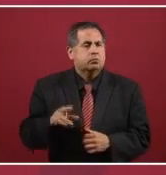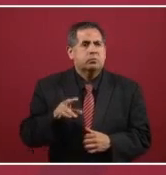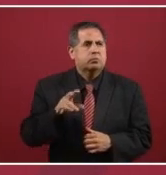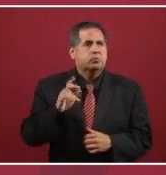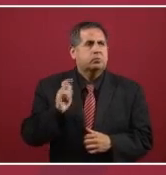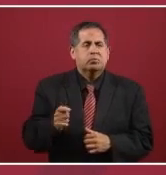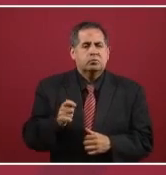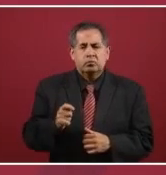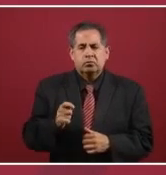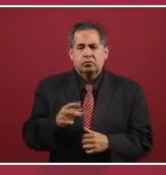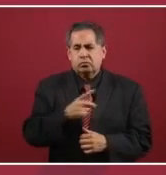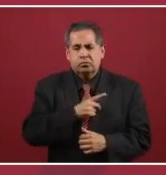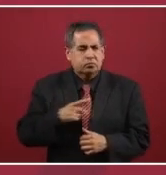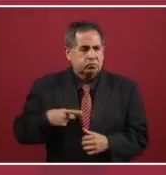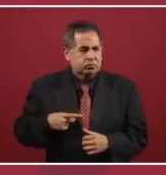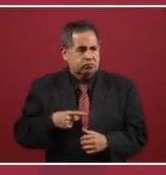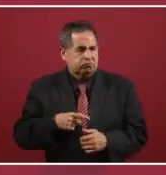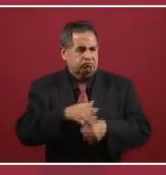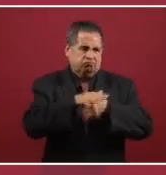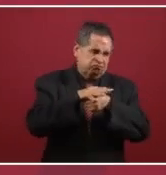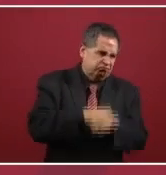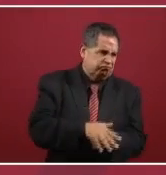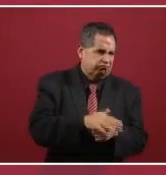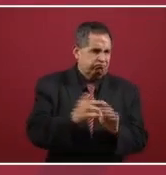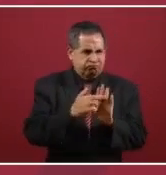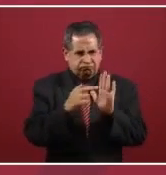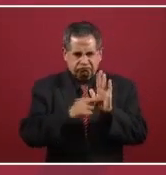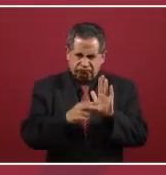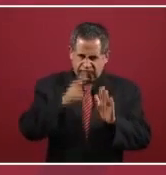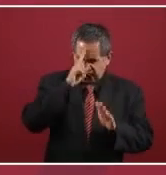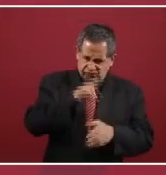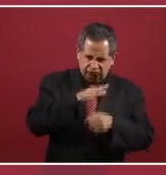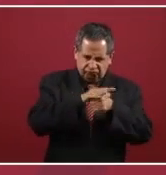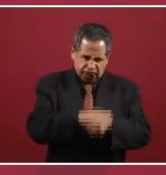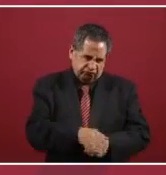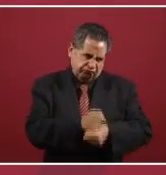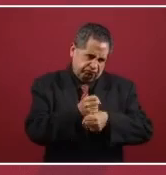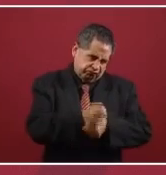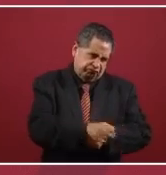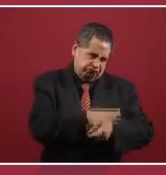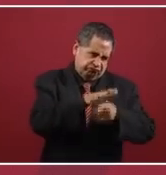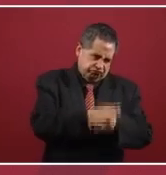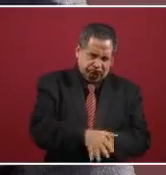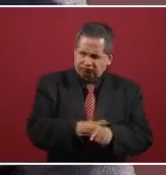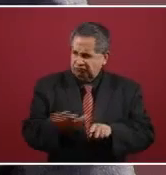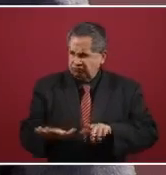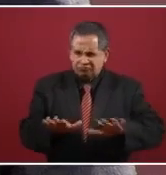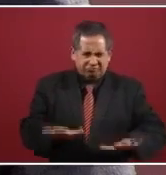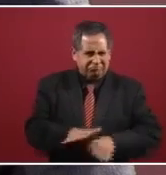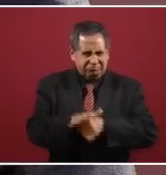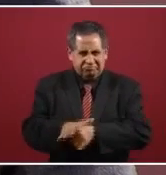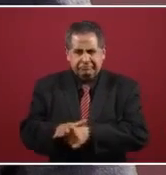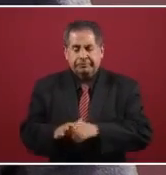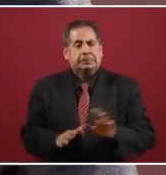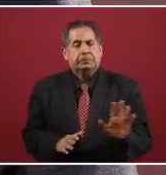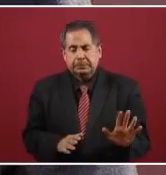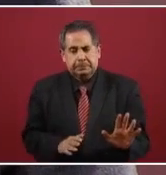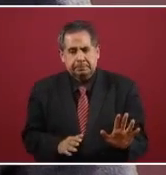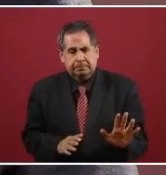utilizarse medidas coercitivas, que no se debe de apostar a la fuerza, que no se